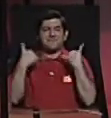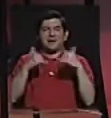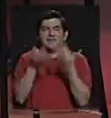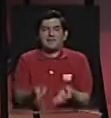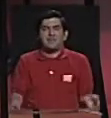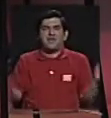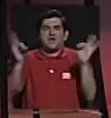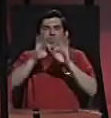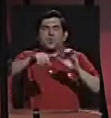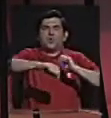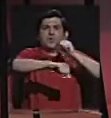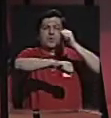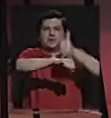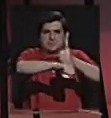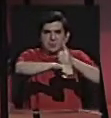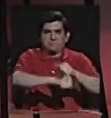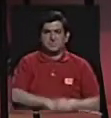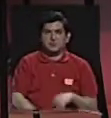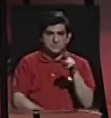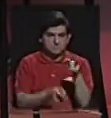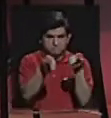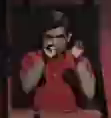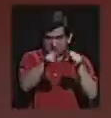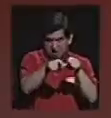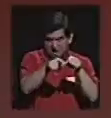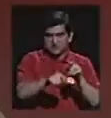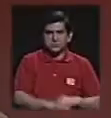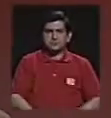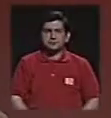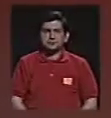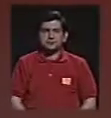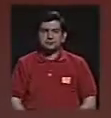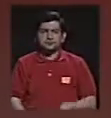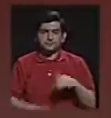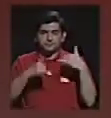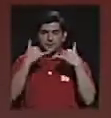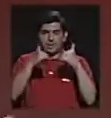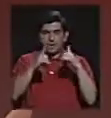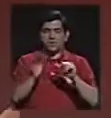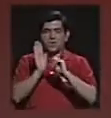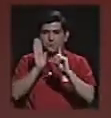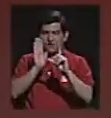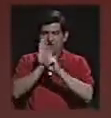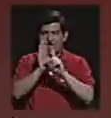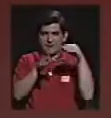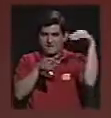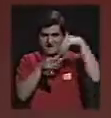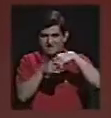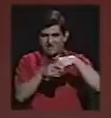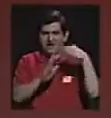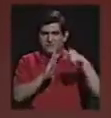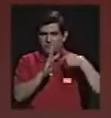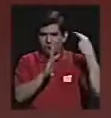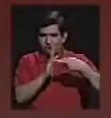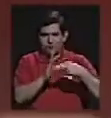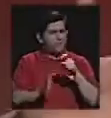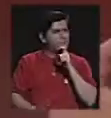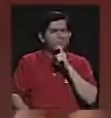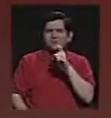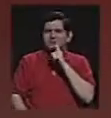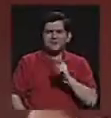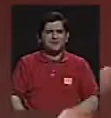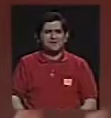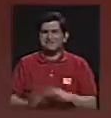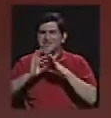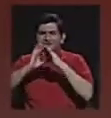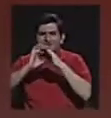importante que está determinada por el juego parlamentario. O sea, sería muy complicado para una coalición, por